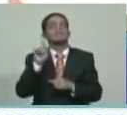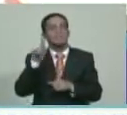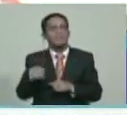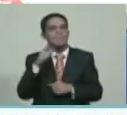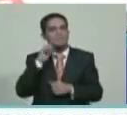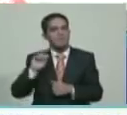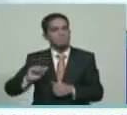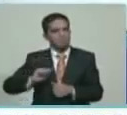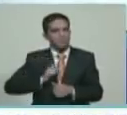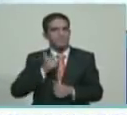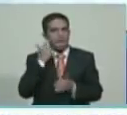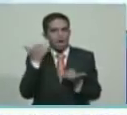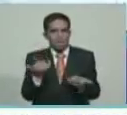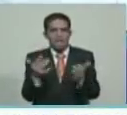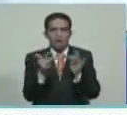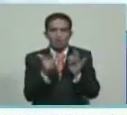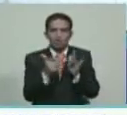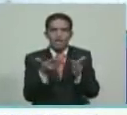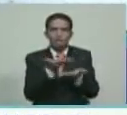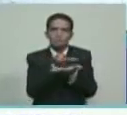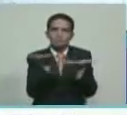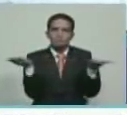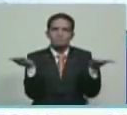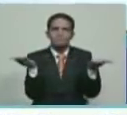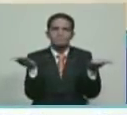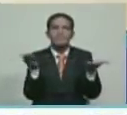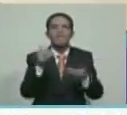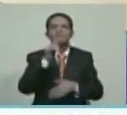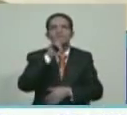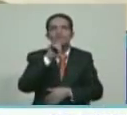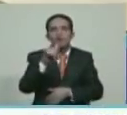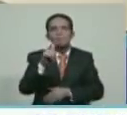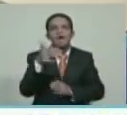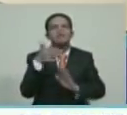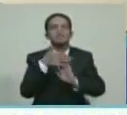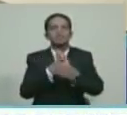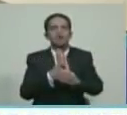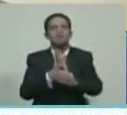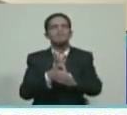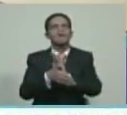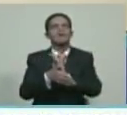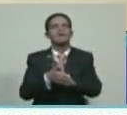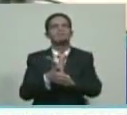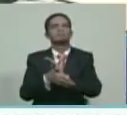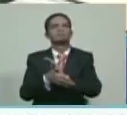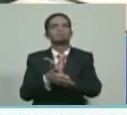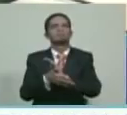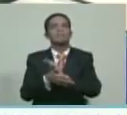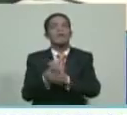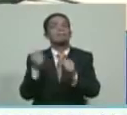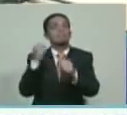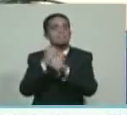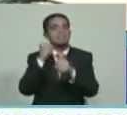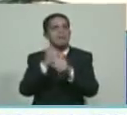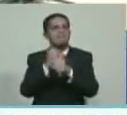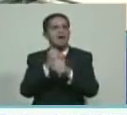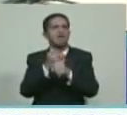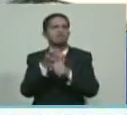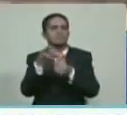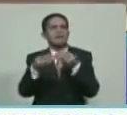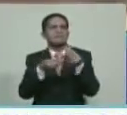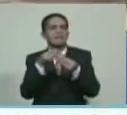pase para informar de los avances sustanciales del petró